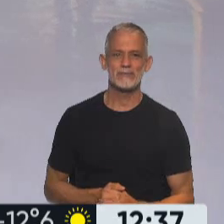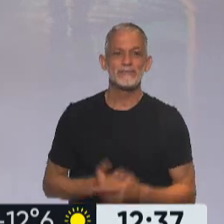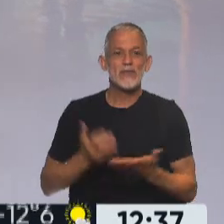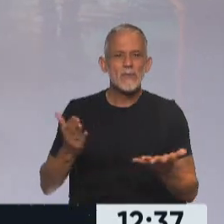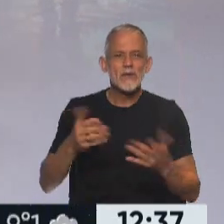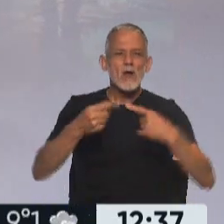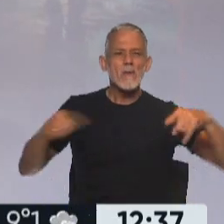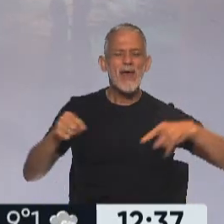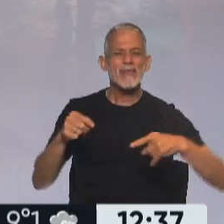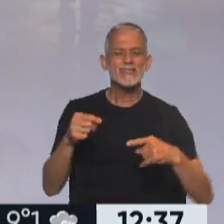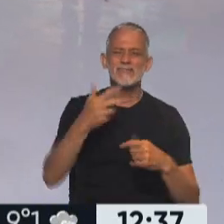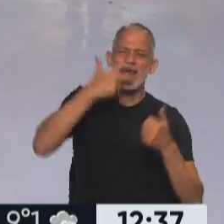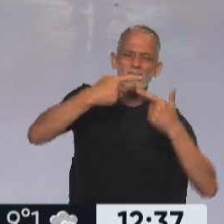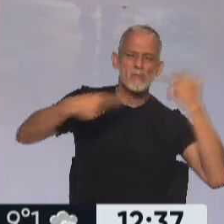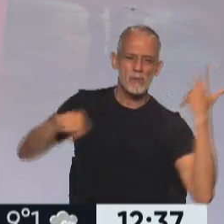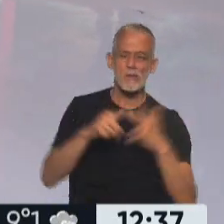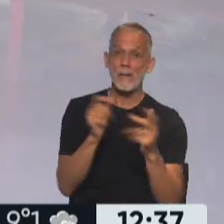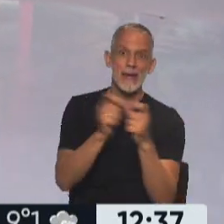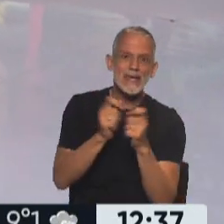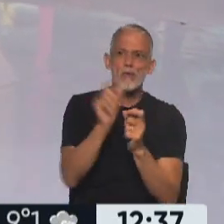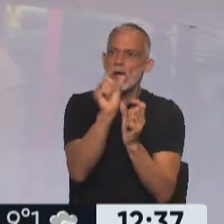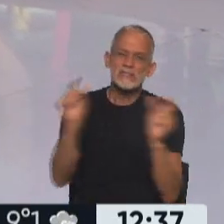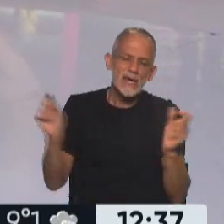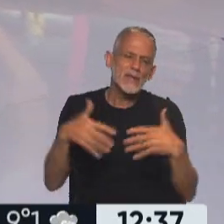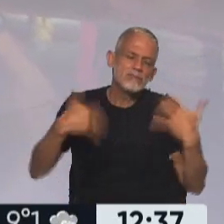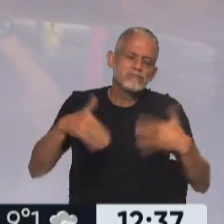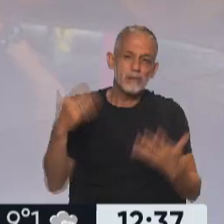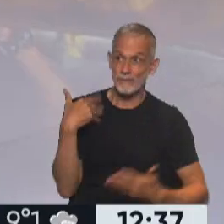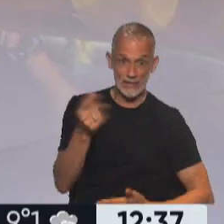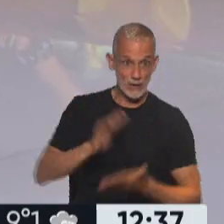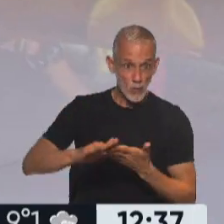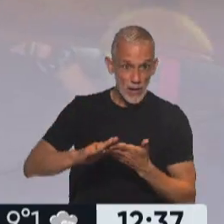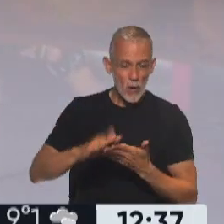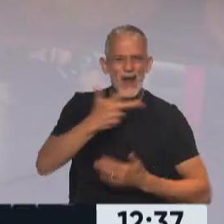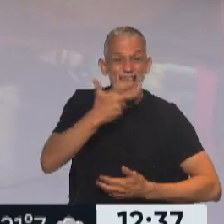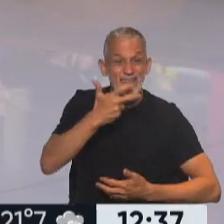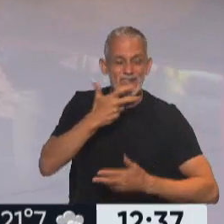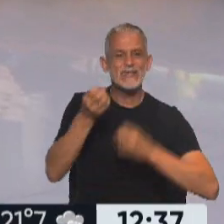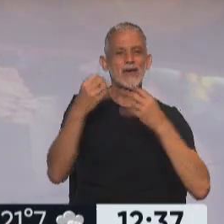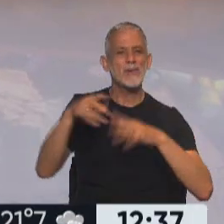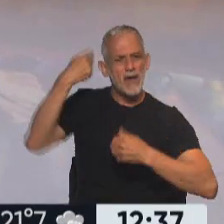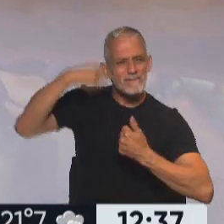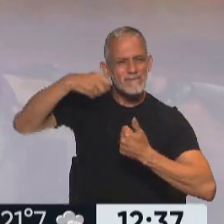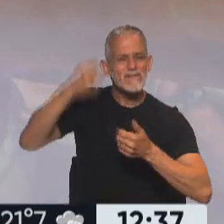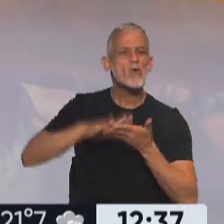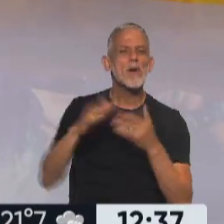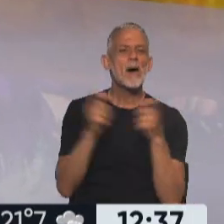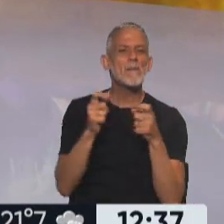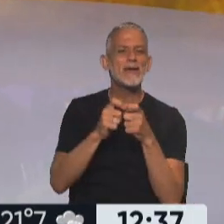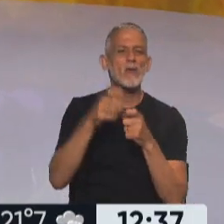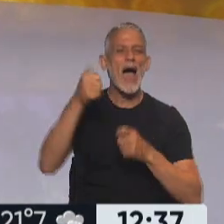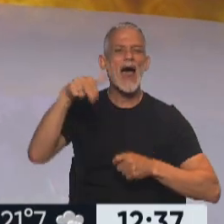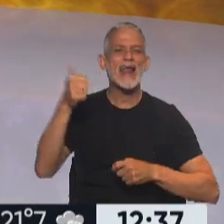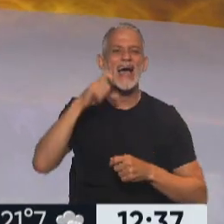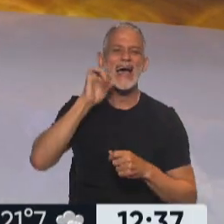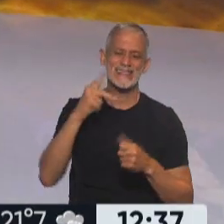Novedades del mundo de las plataformas, películas, series, no paran. Hay que decir que recién acaba de anunciar Netflix que comienza el rodaje de la nueva película de Anna Katz